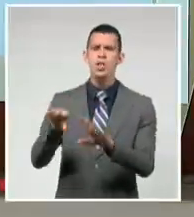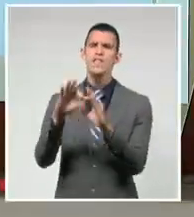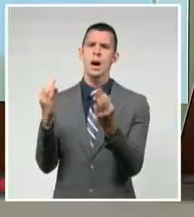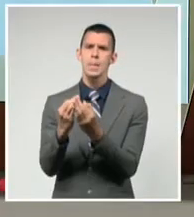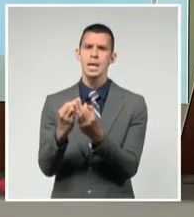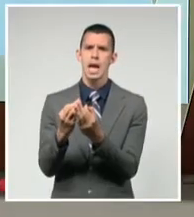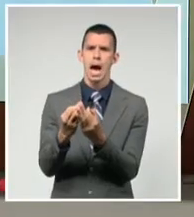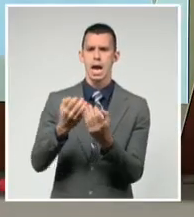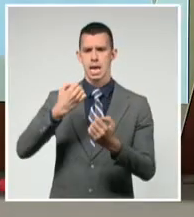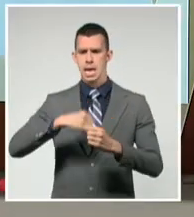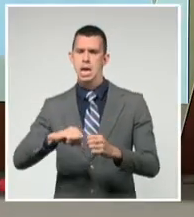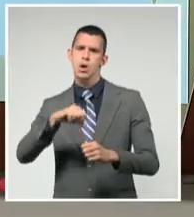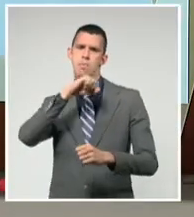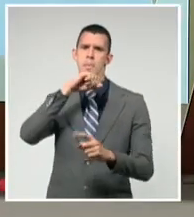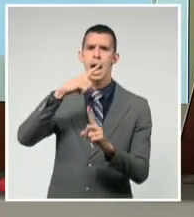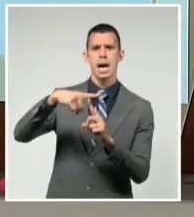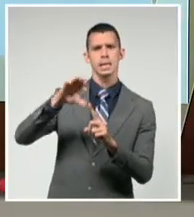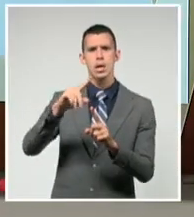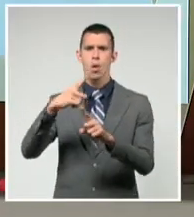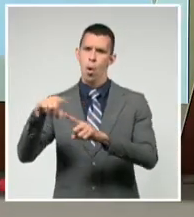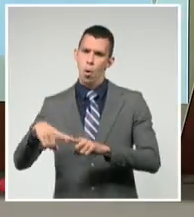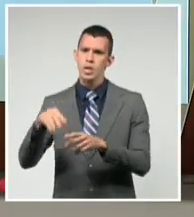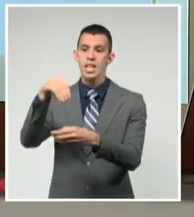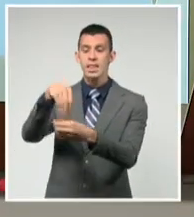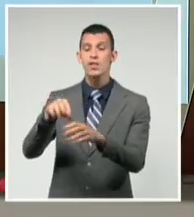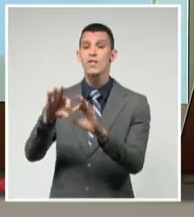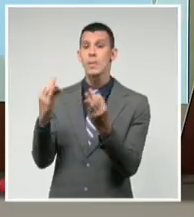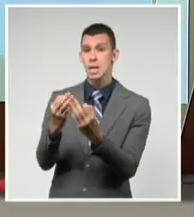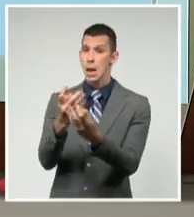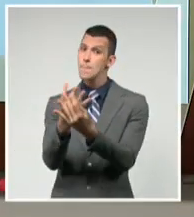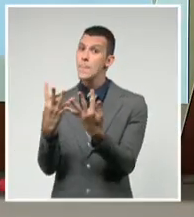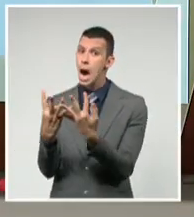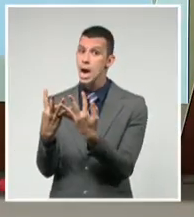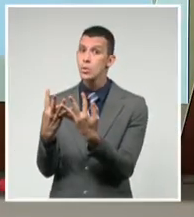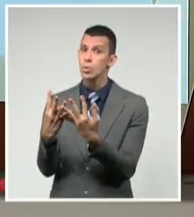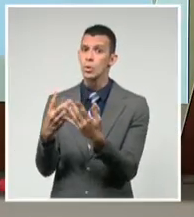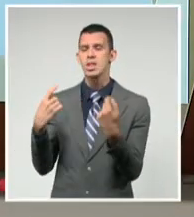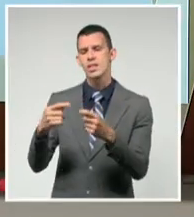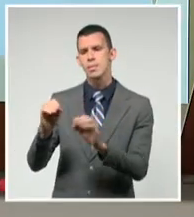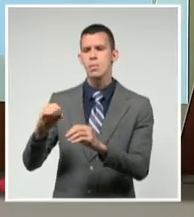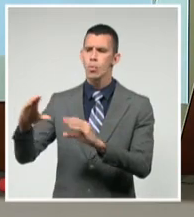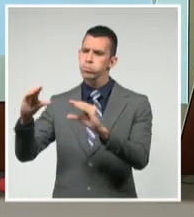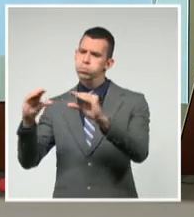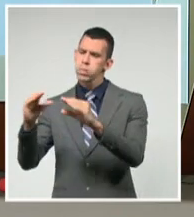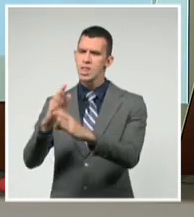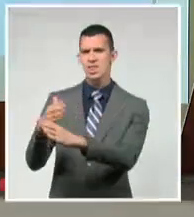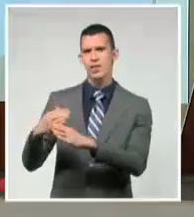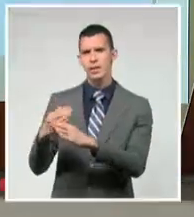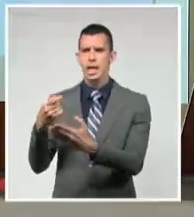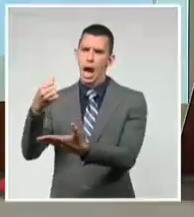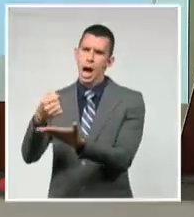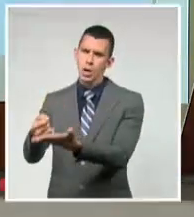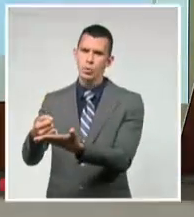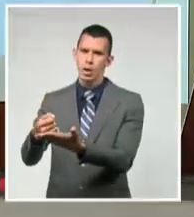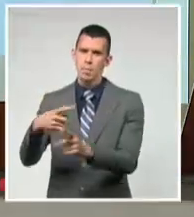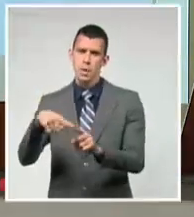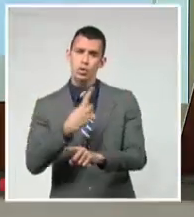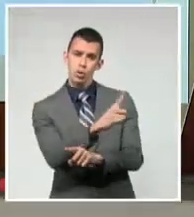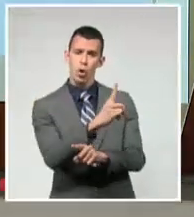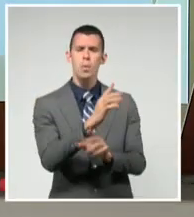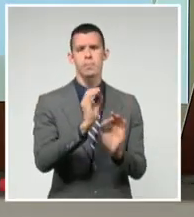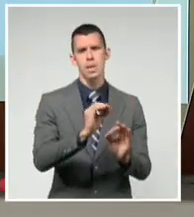subsidiar a personas y no a productos subsidiar a esas personas que tengan esas dificultades con los ingresos y no a todos los